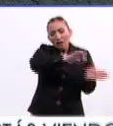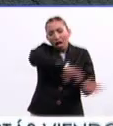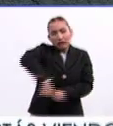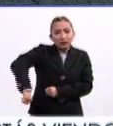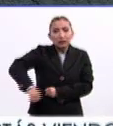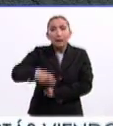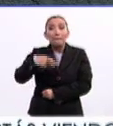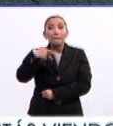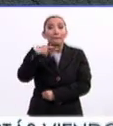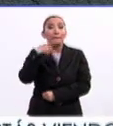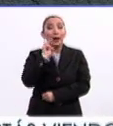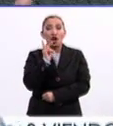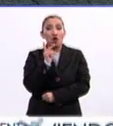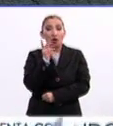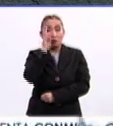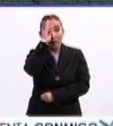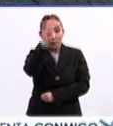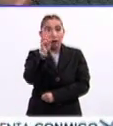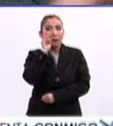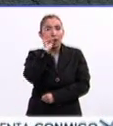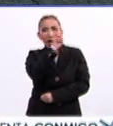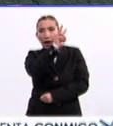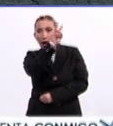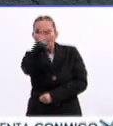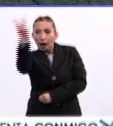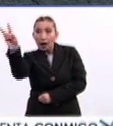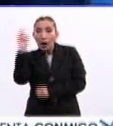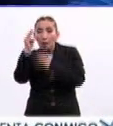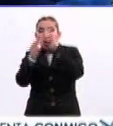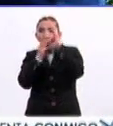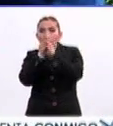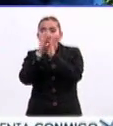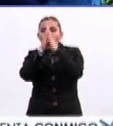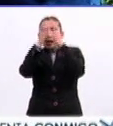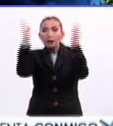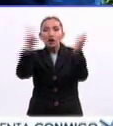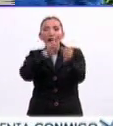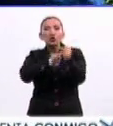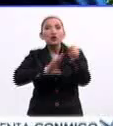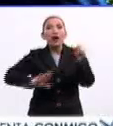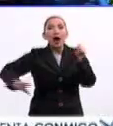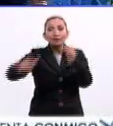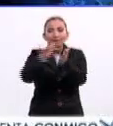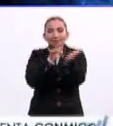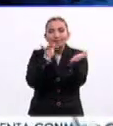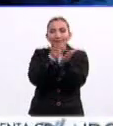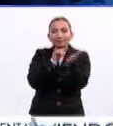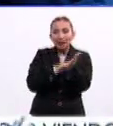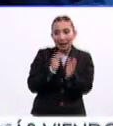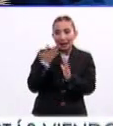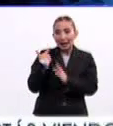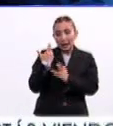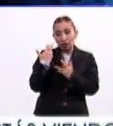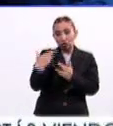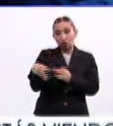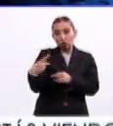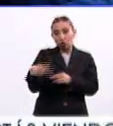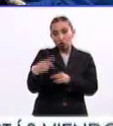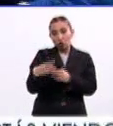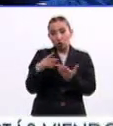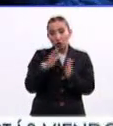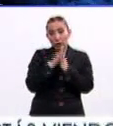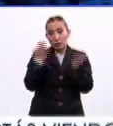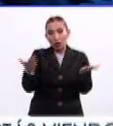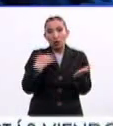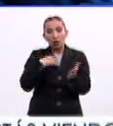no me prohibieron ver el mundo, y en el mundo está el gran libro de la naturaleza. Entonces, bueno, y la prohibieron de libros, su cercanía a la corte. Eran los